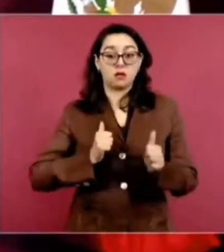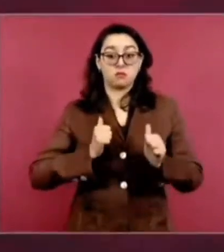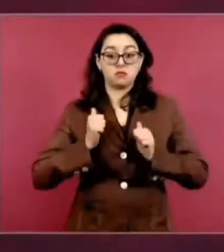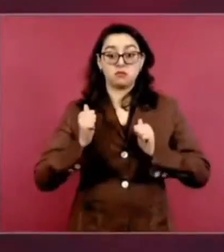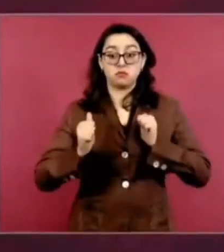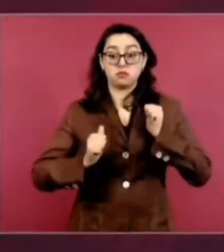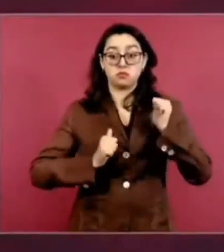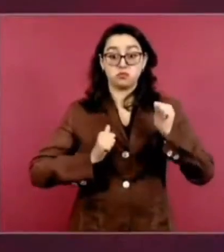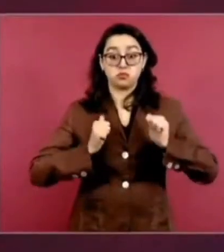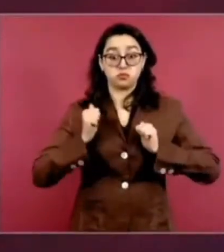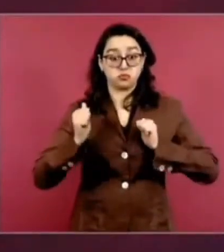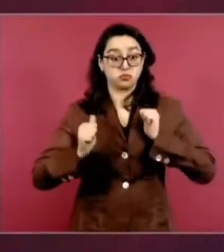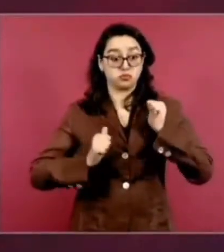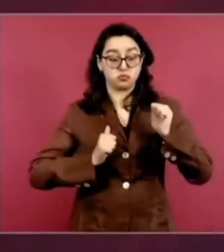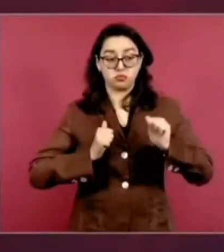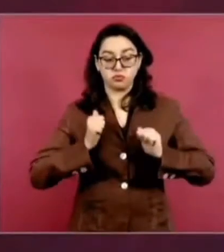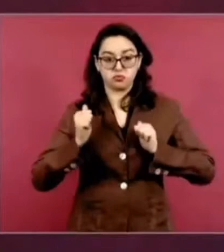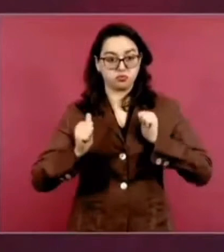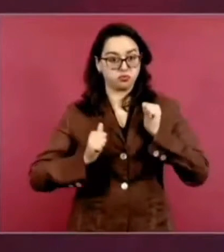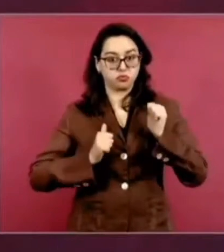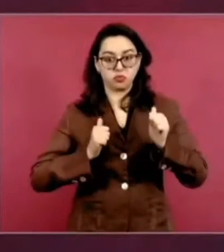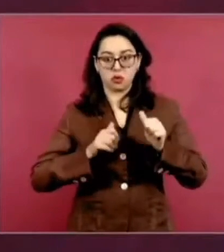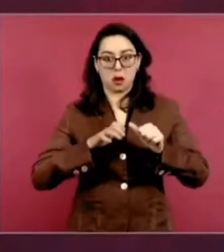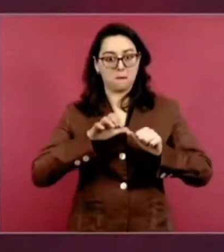ellos tenían una gran influencia,